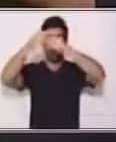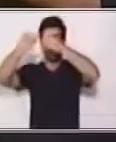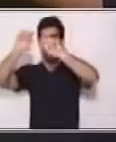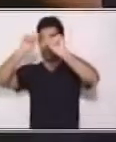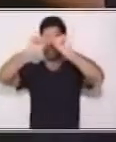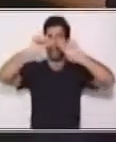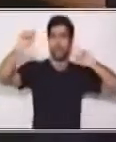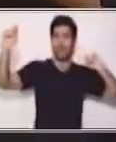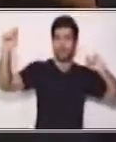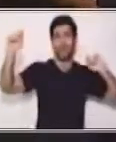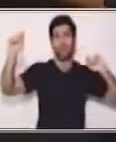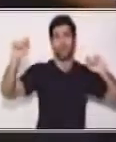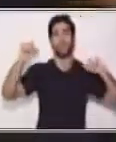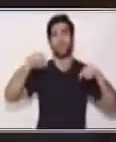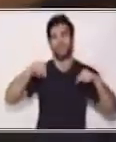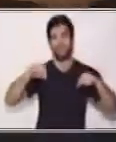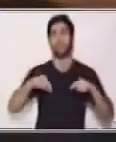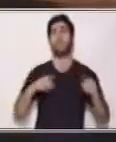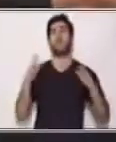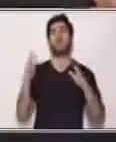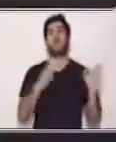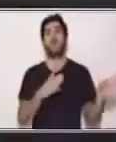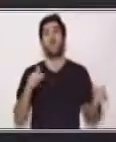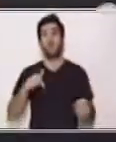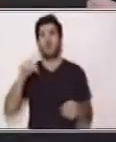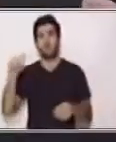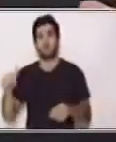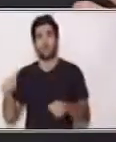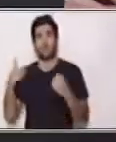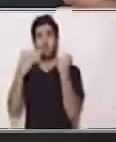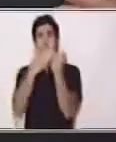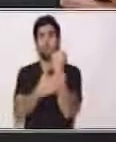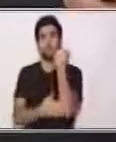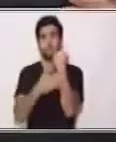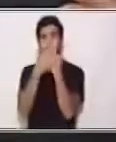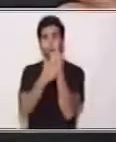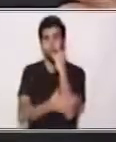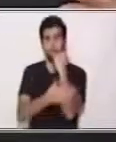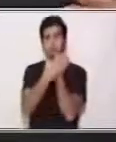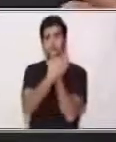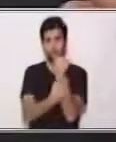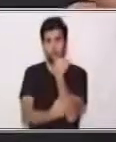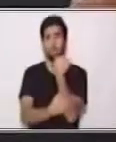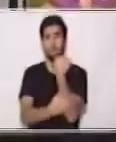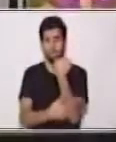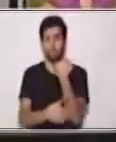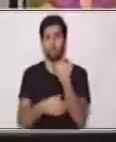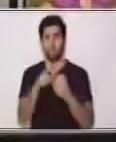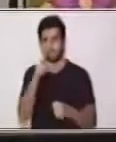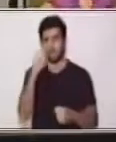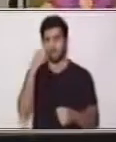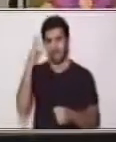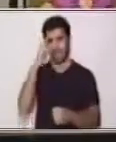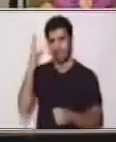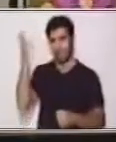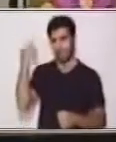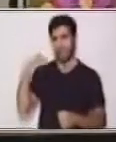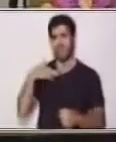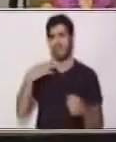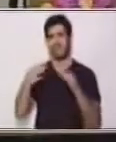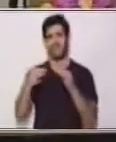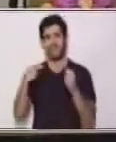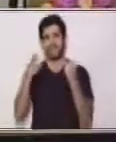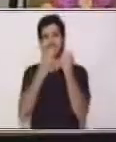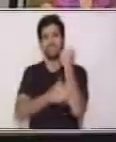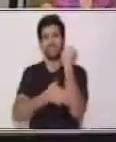diferentes utilidades que tiene un lazo, y una piña. ¿Recuerdas que ya habíamos dicho un dato interesante de la piña? Que se da en